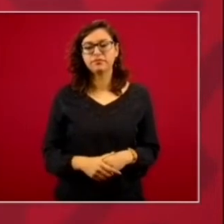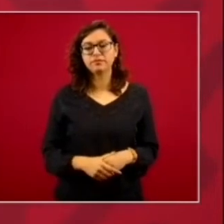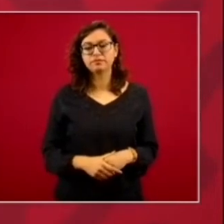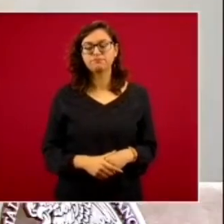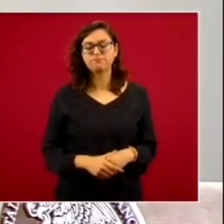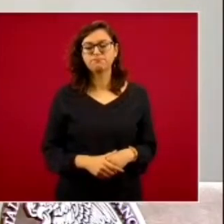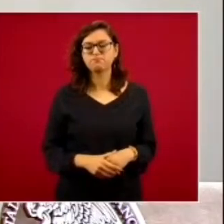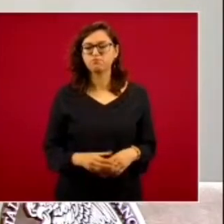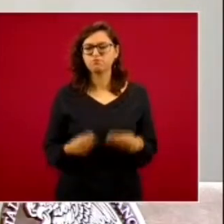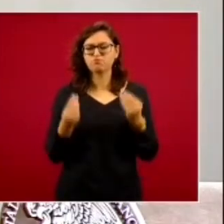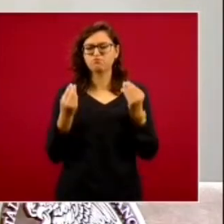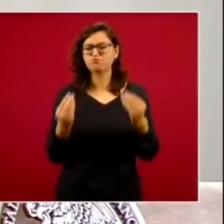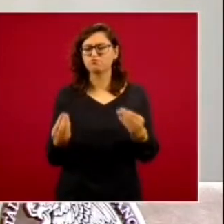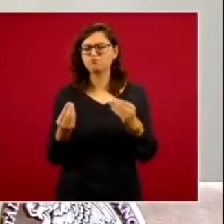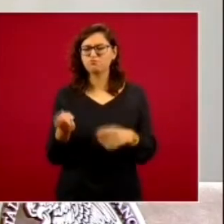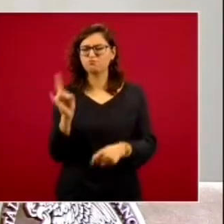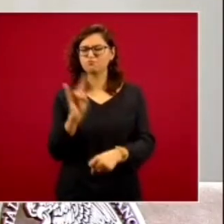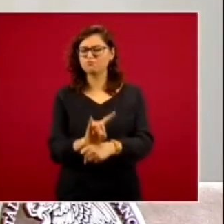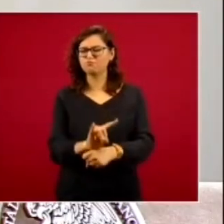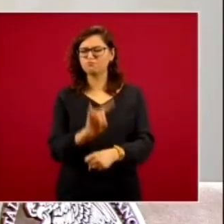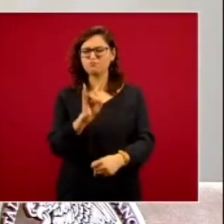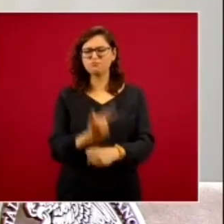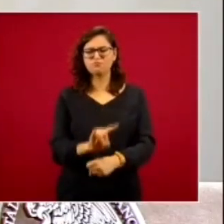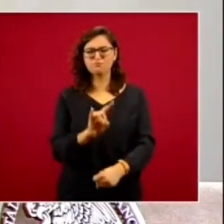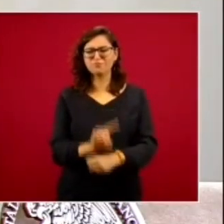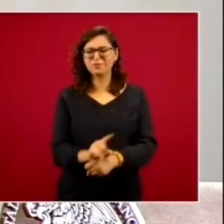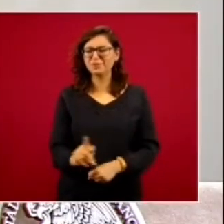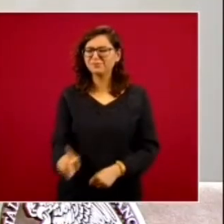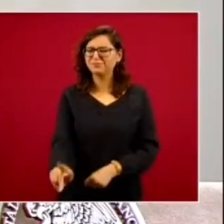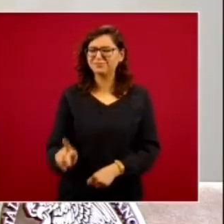Se simulaba muchísimo.